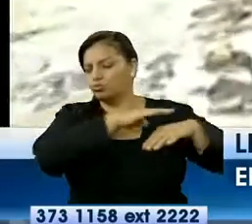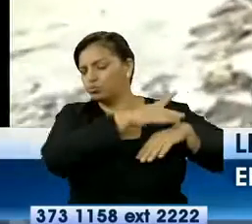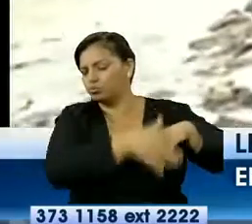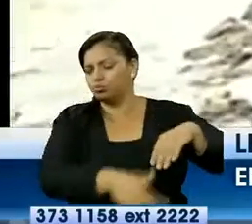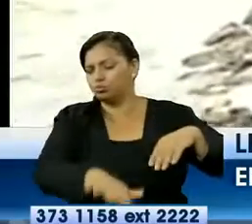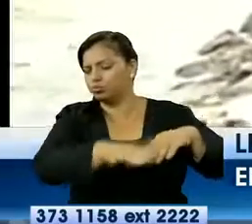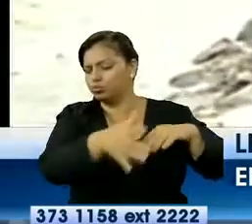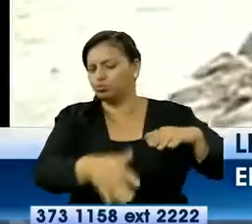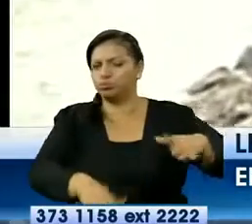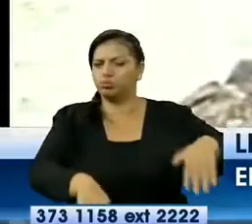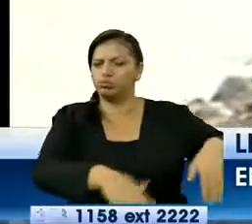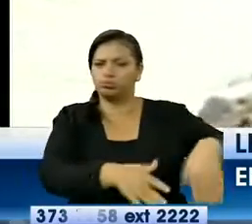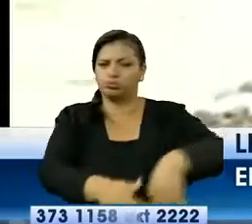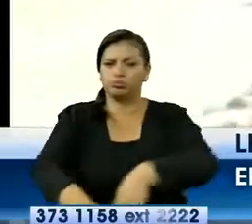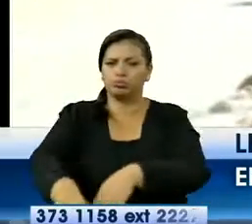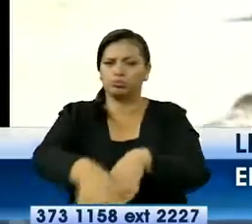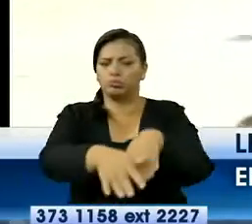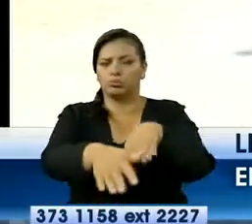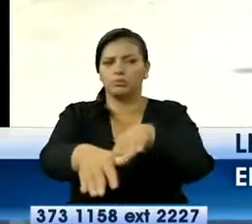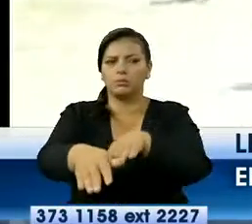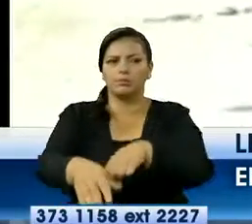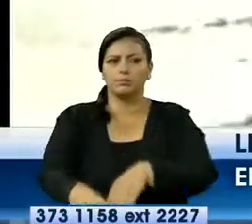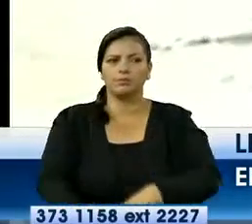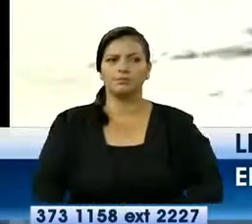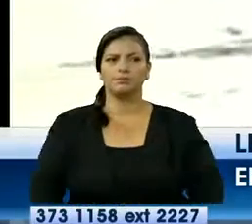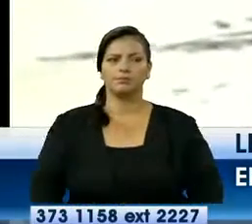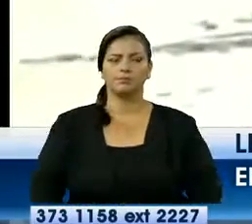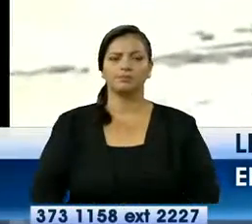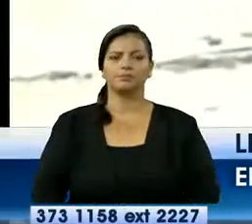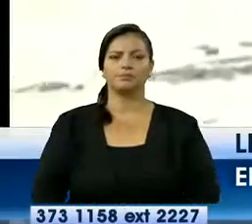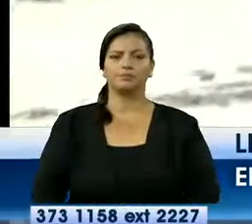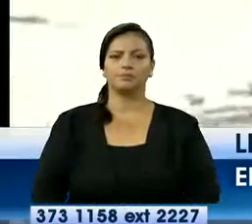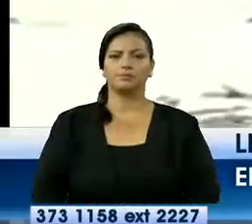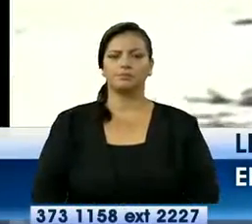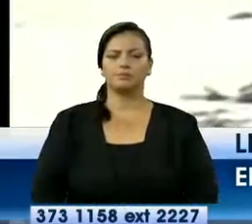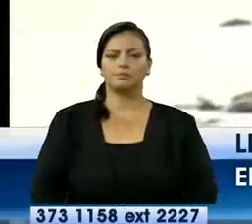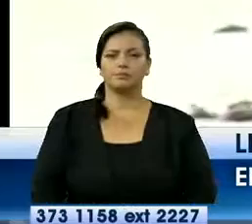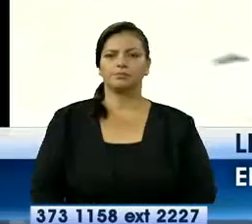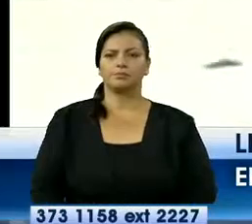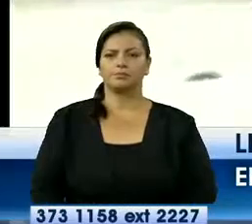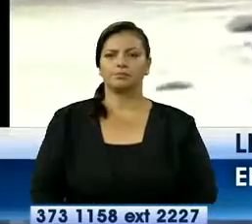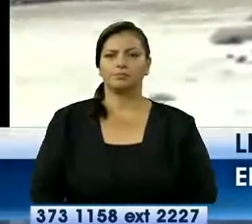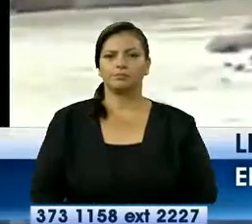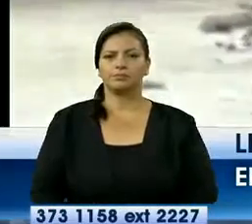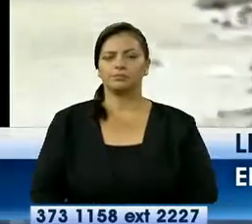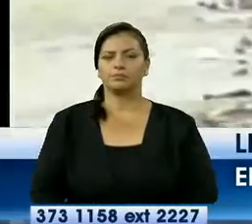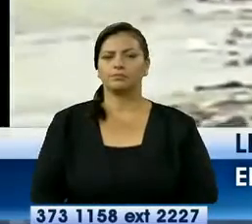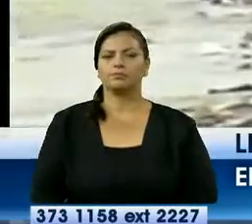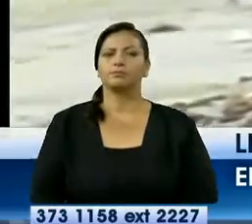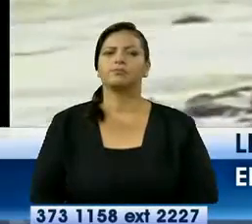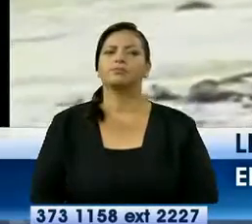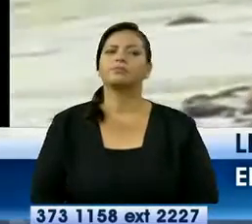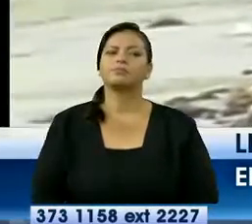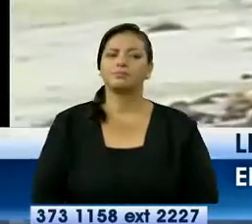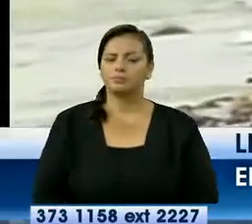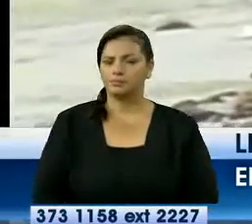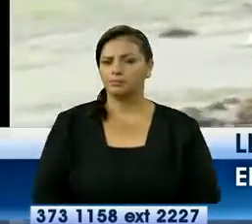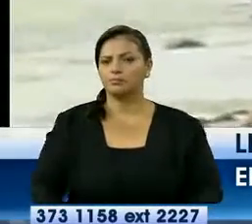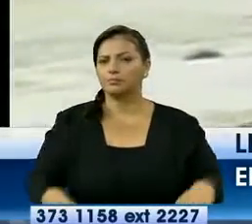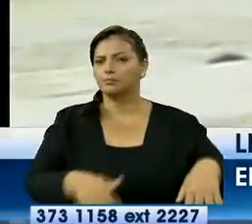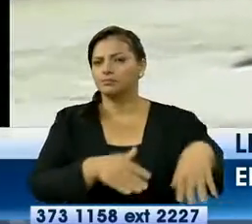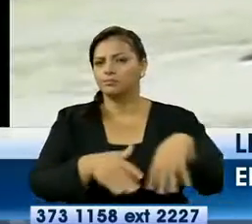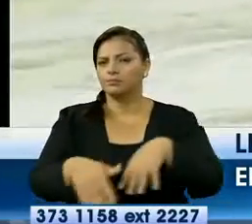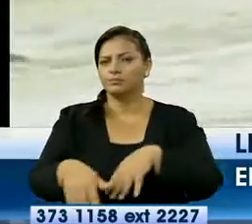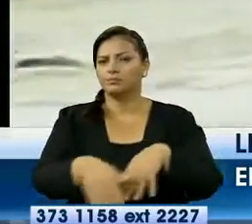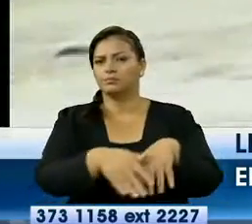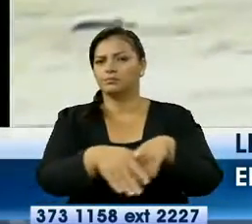se acumula producto de la lluvia viene a salir por esta zona. Utiliza esta ruta como escape para poder